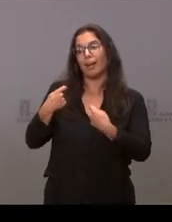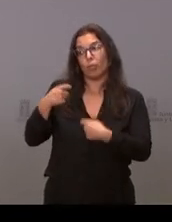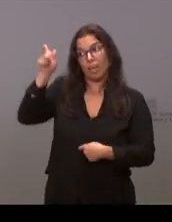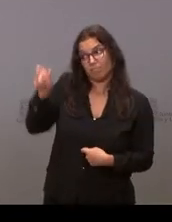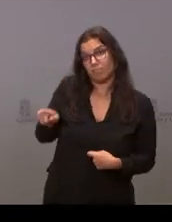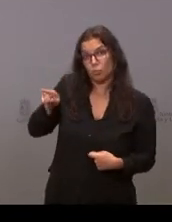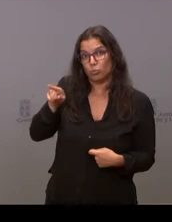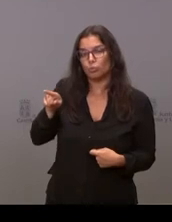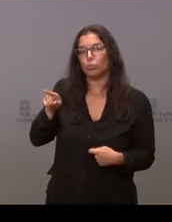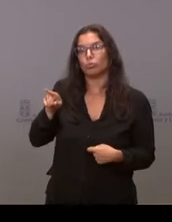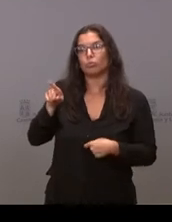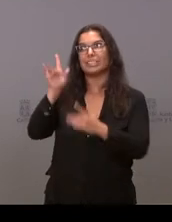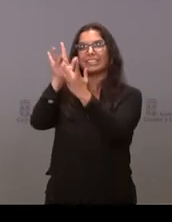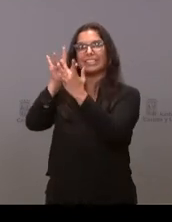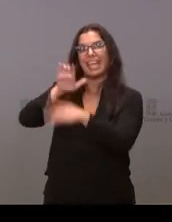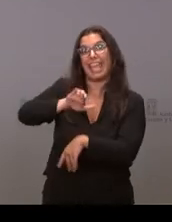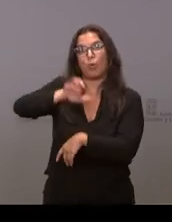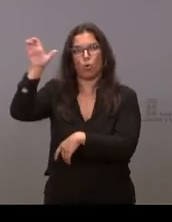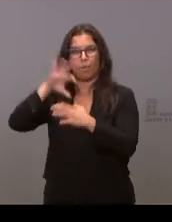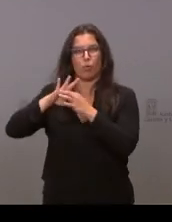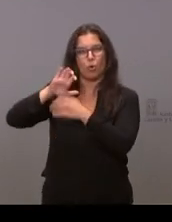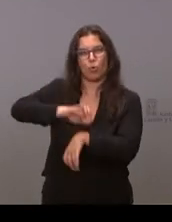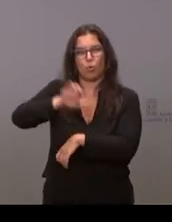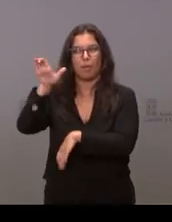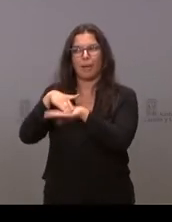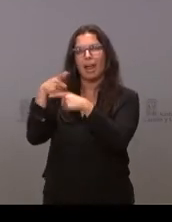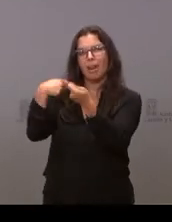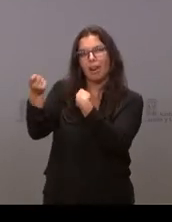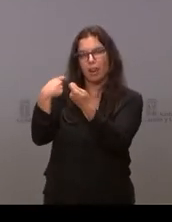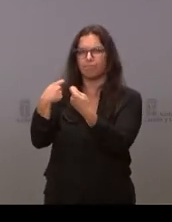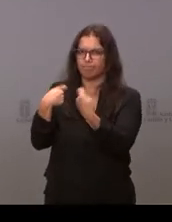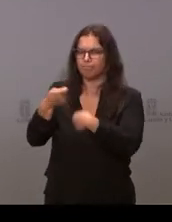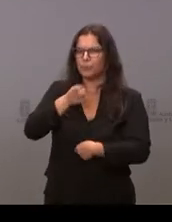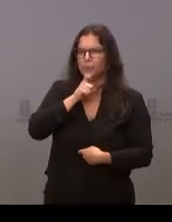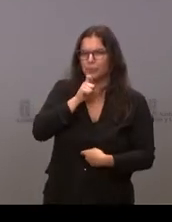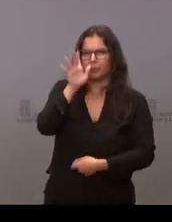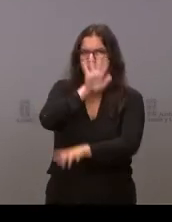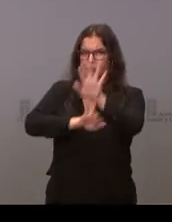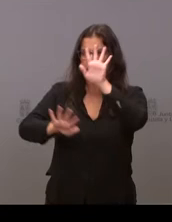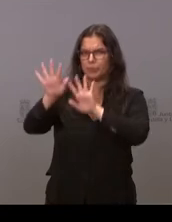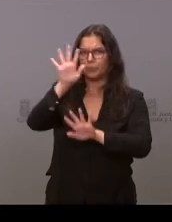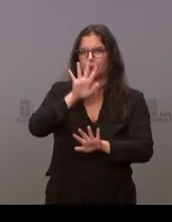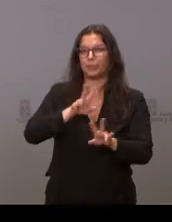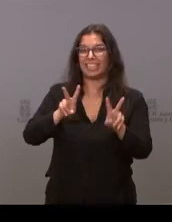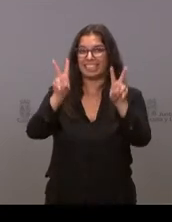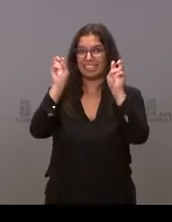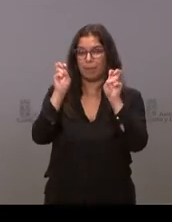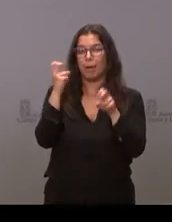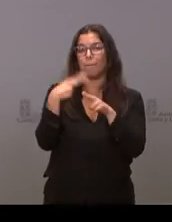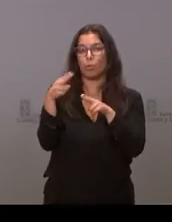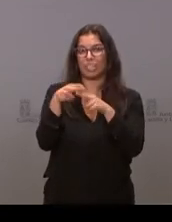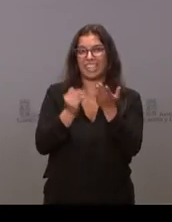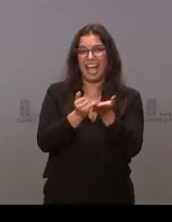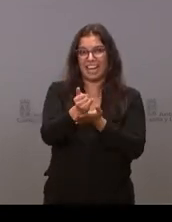tenías que hacer tú en Europa. En esa negociación compleja, difícil y complicada como es la de la política agraria